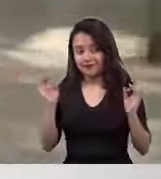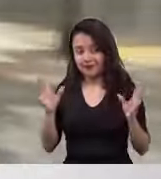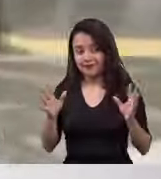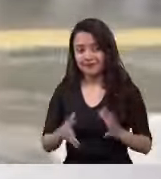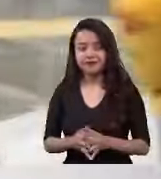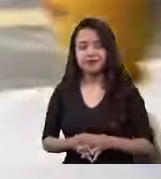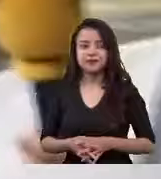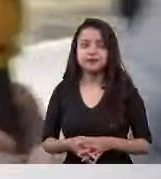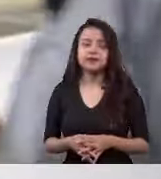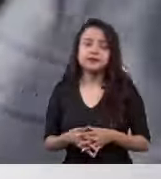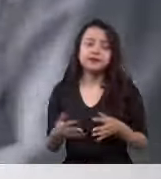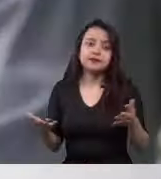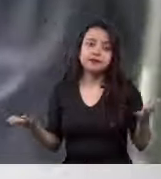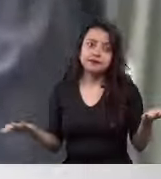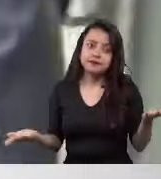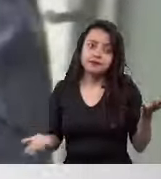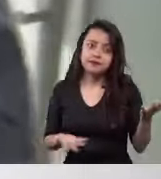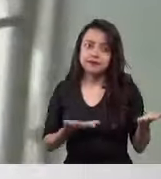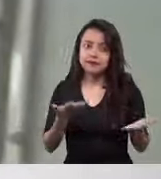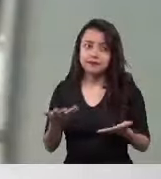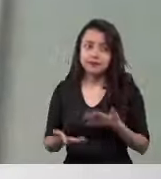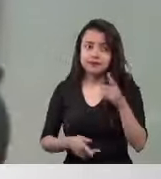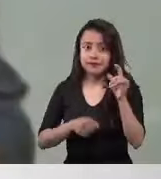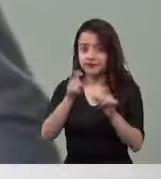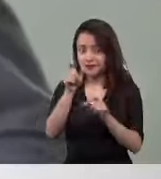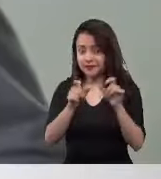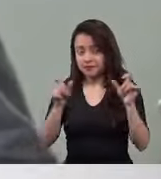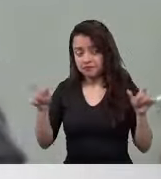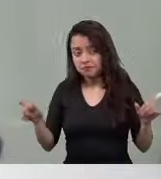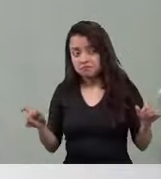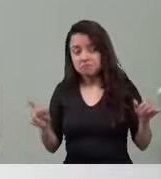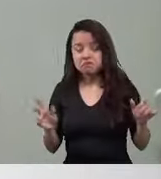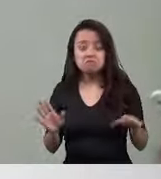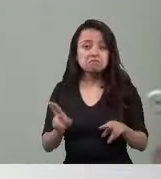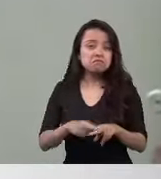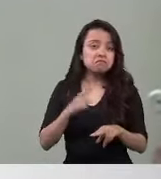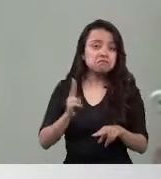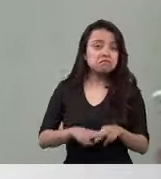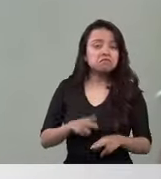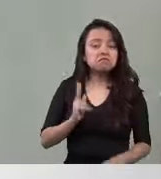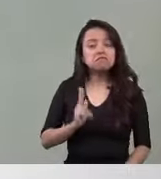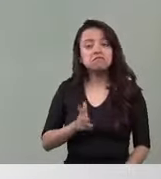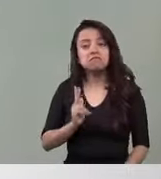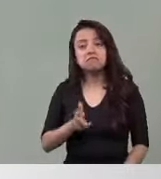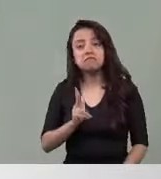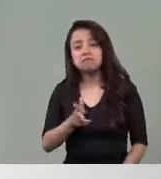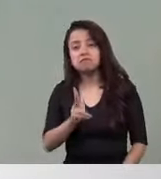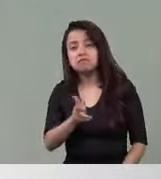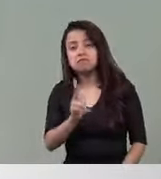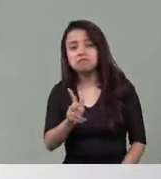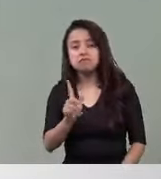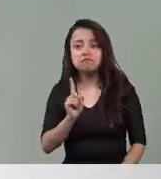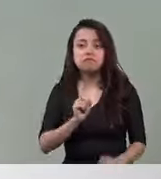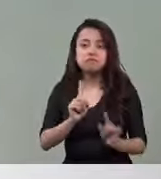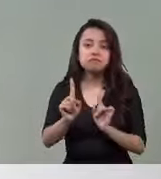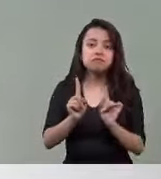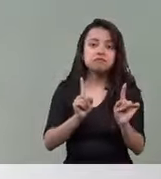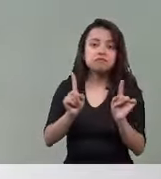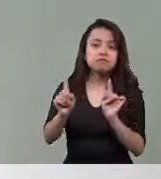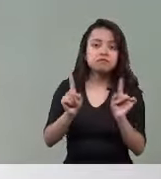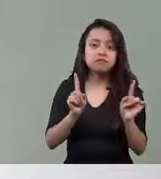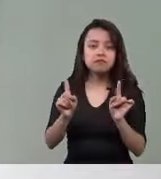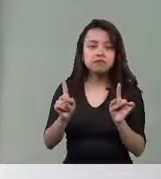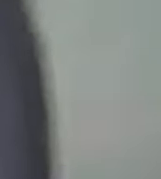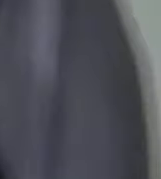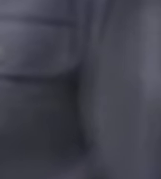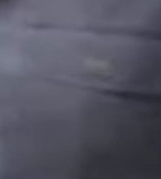gente aún así mantiene una muy buen semblante, muy buena cara, hacemos un nuevo corte a comerciales en W Sin Carreta y ya regresamos